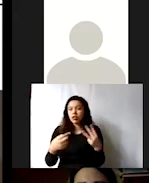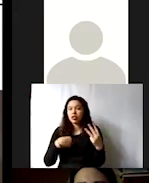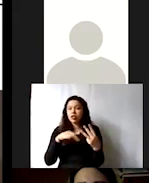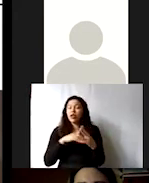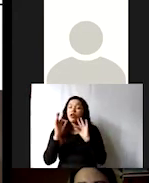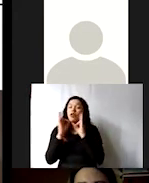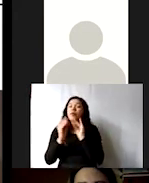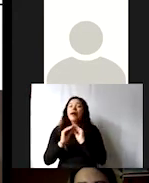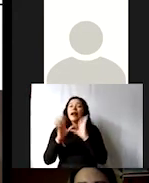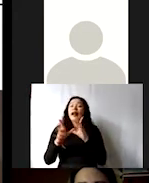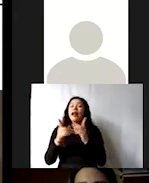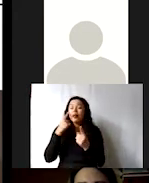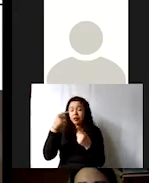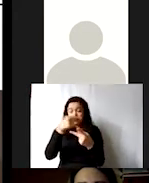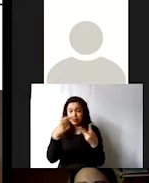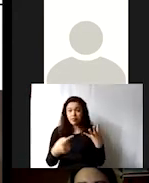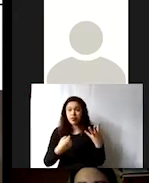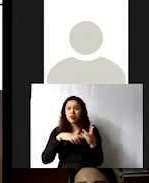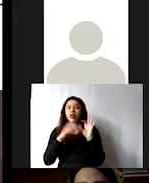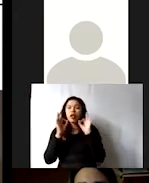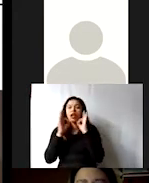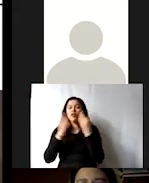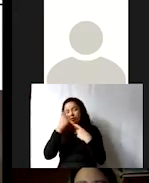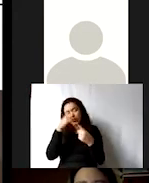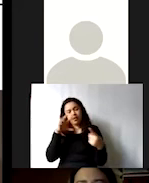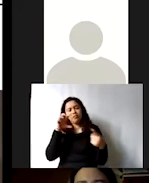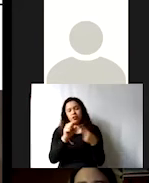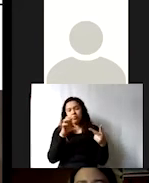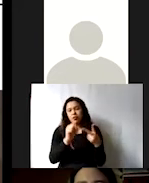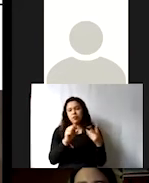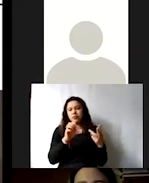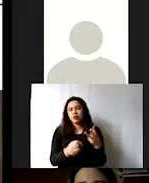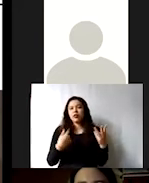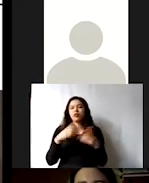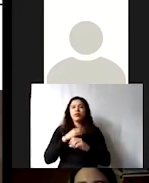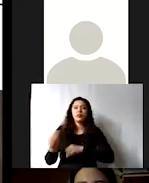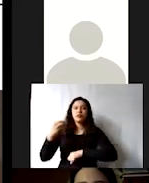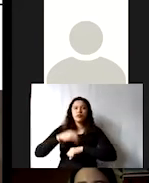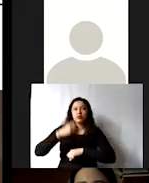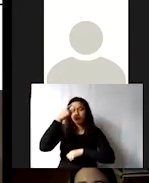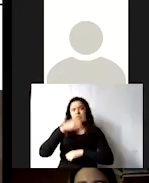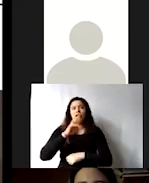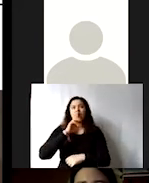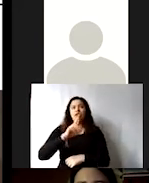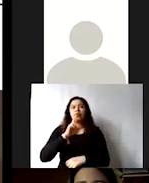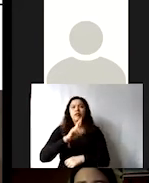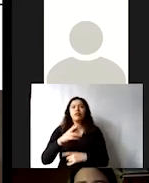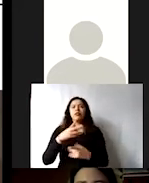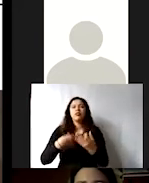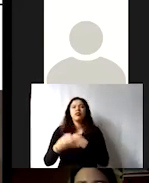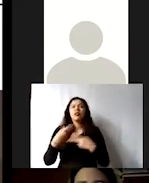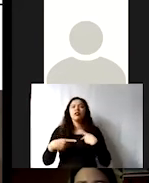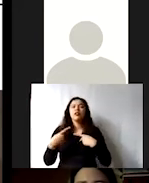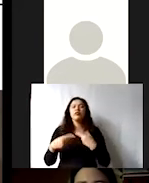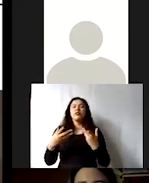clara y cómo le pegamos, ¿no? Y poderlo incluir en los reportes de todos los colaboradores de su